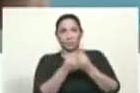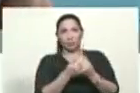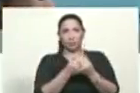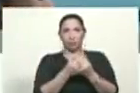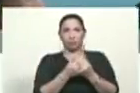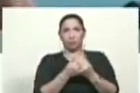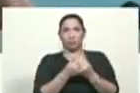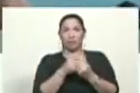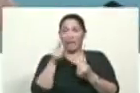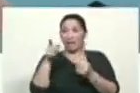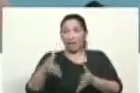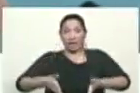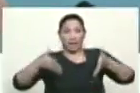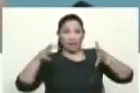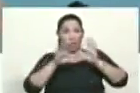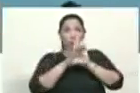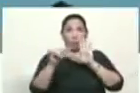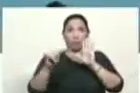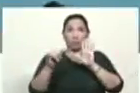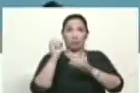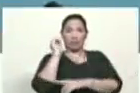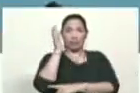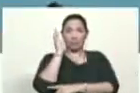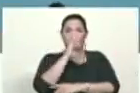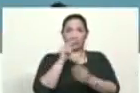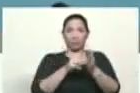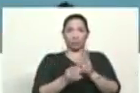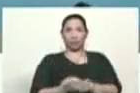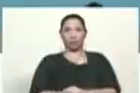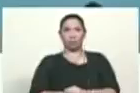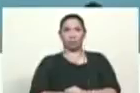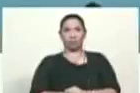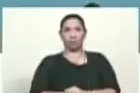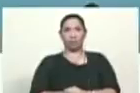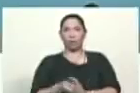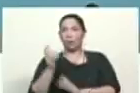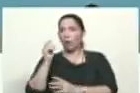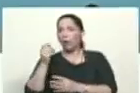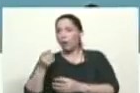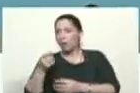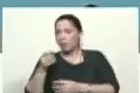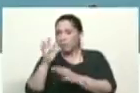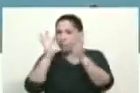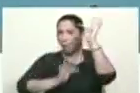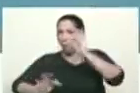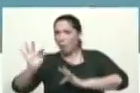Porque para ellos ganar la Asamblea Nacional tuvieron que aplicarle al pueblo la fórmula